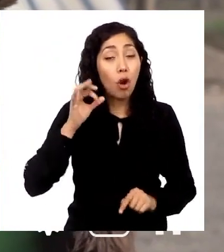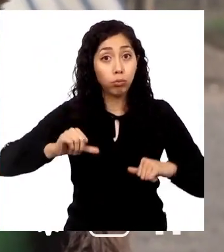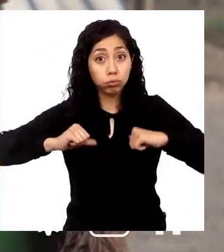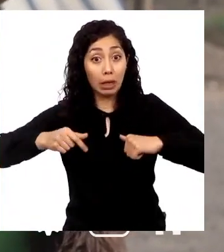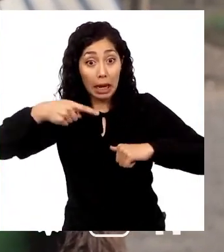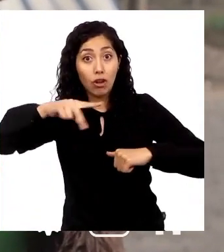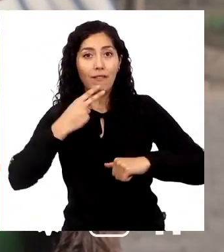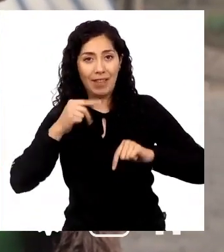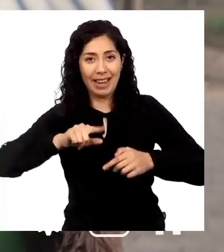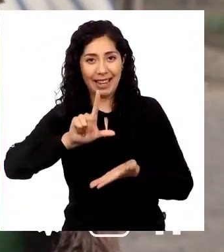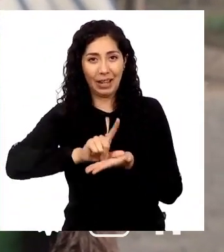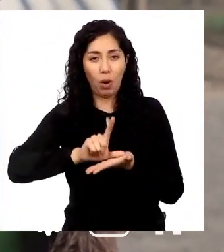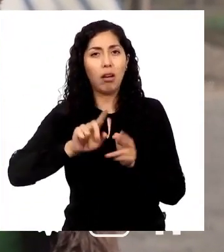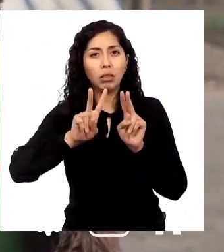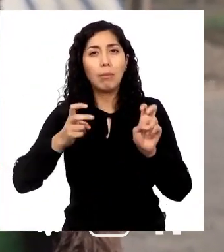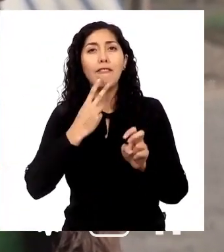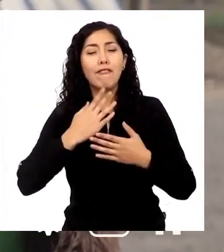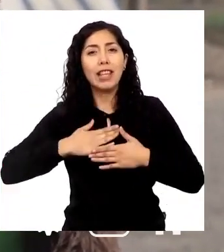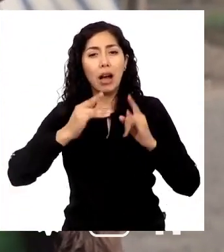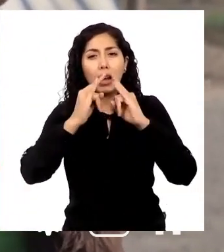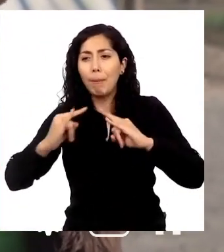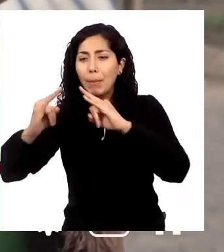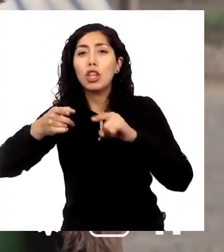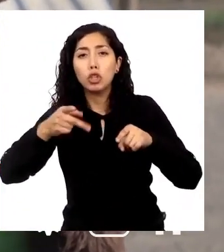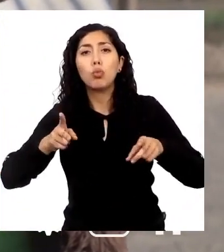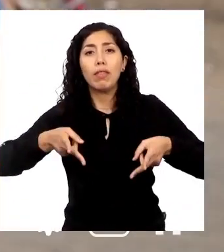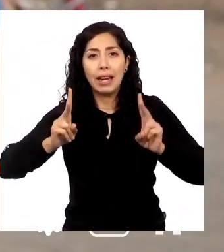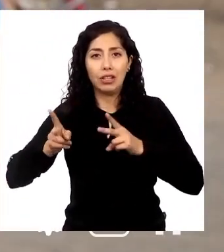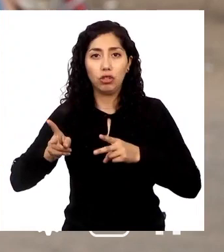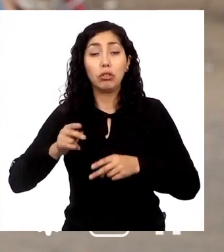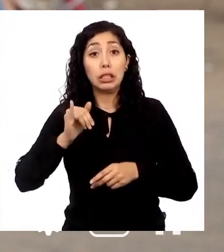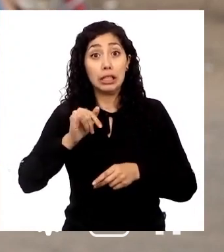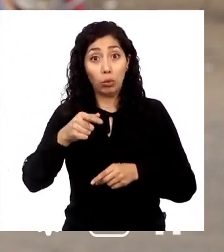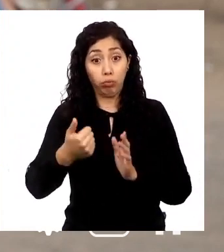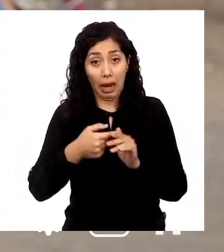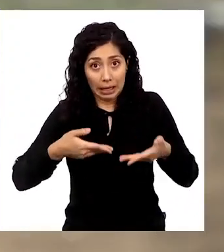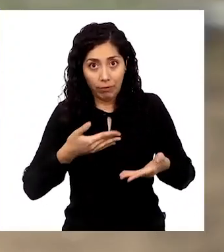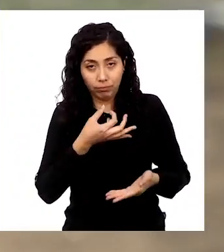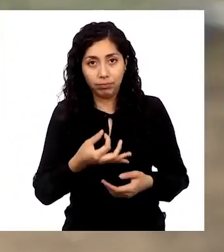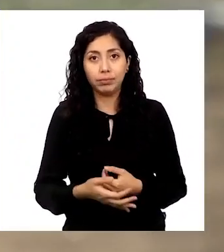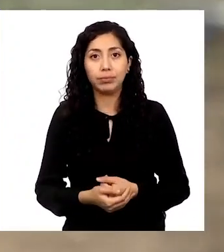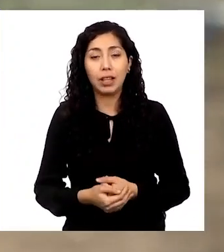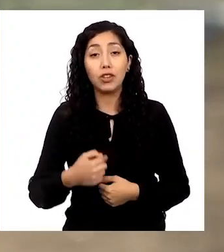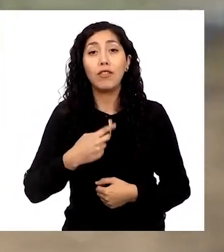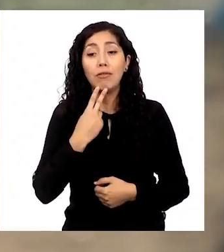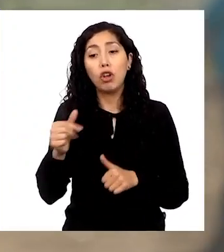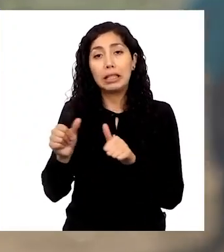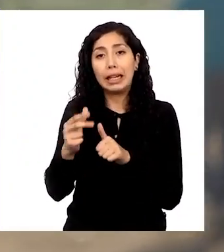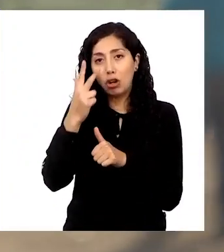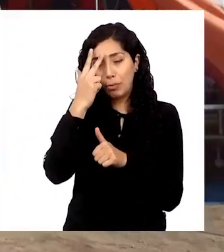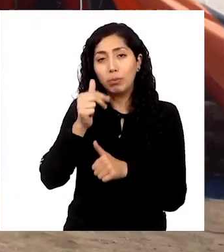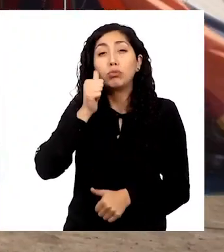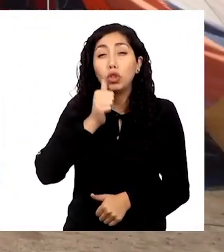y adolescentes que viven en este lugar respecto a su vida en el campamento y sus derechos. ¡Sigue nuestro live aquí! Bueno, yo vivo aquí en cerca